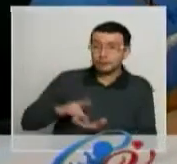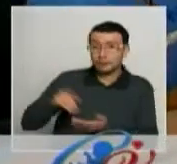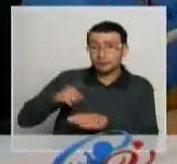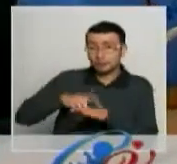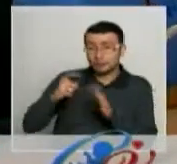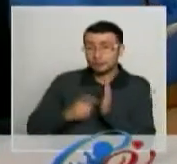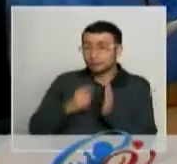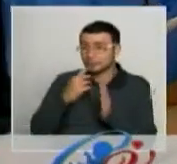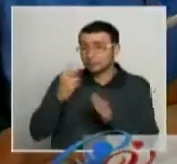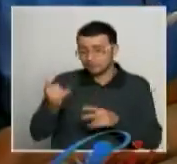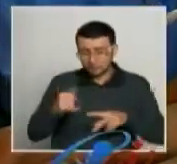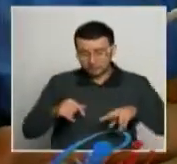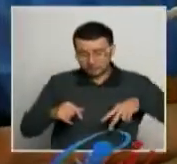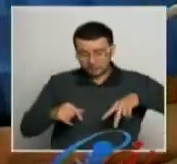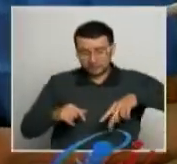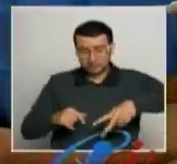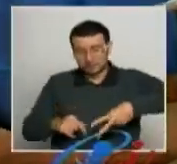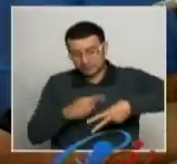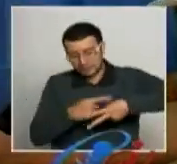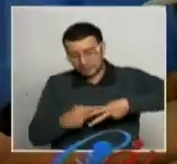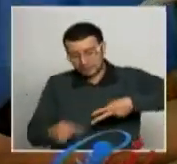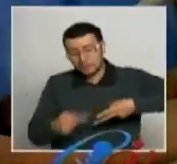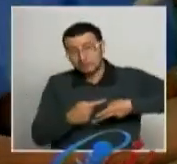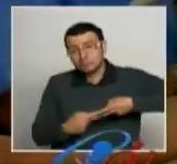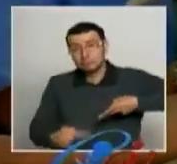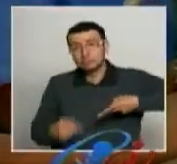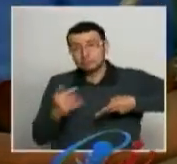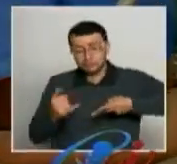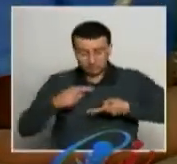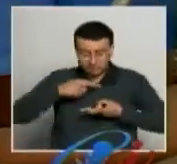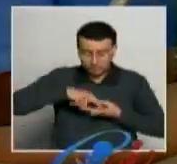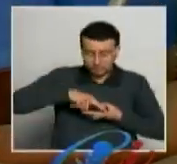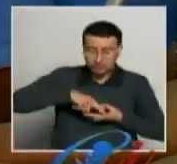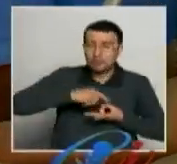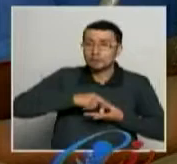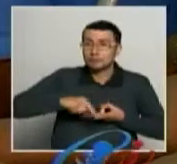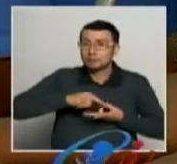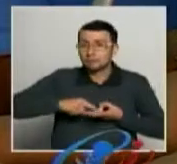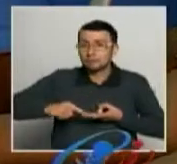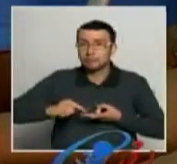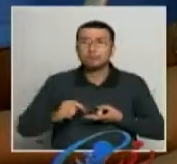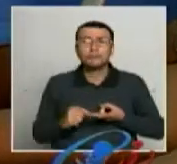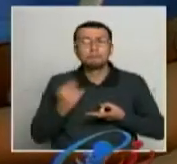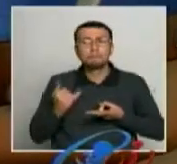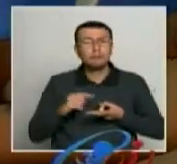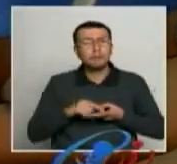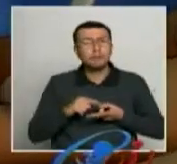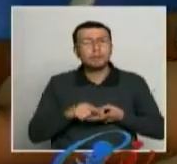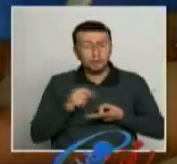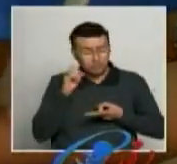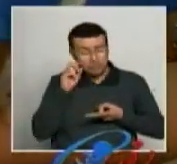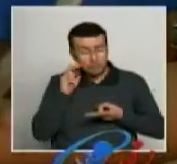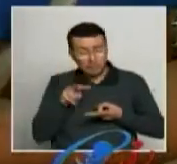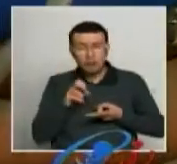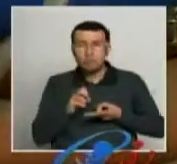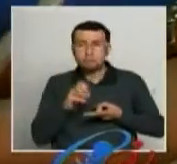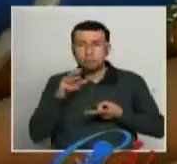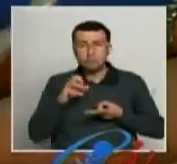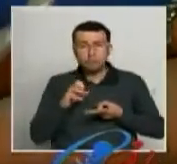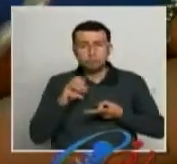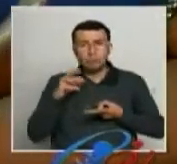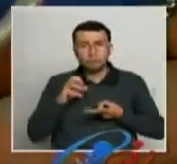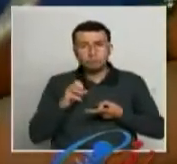de la rodilla, donde están las arterias de la vena poplitea. Aquí tenemos la arteria pulsando, hacemos